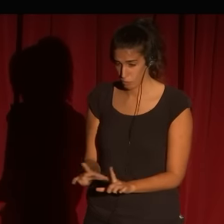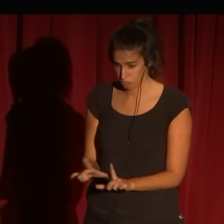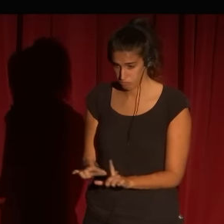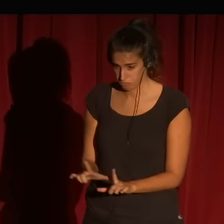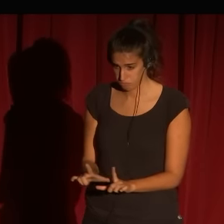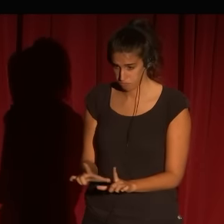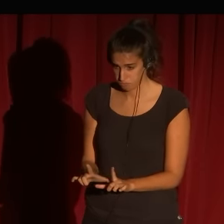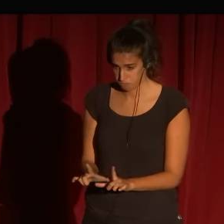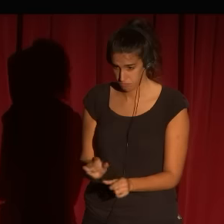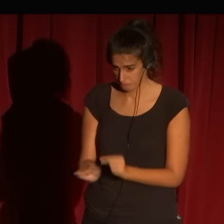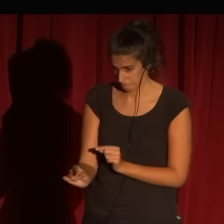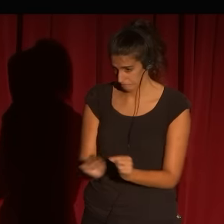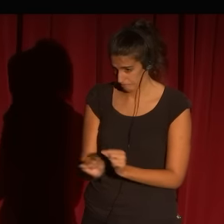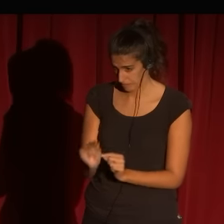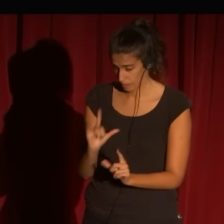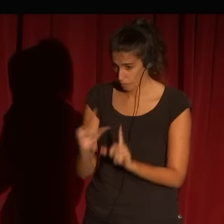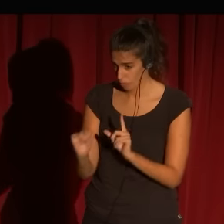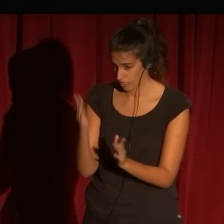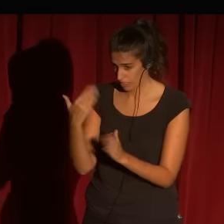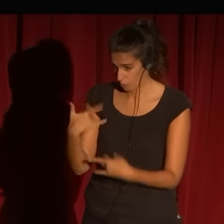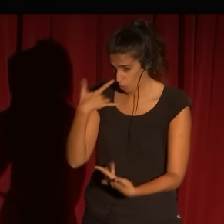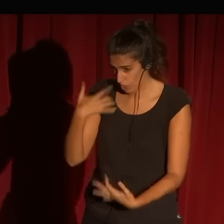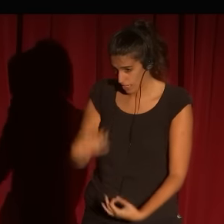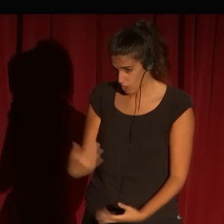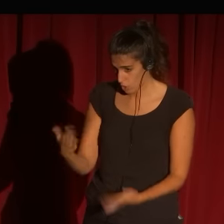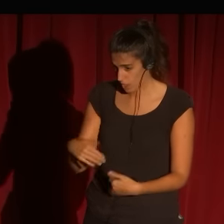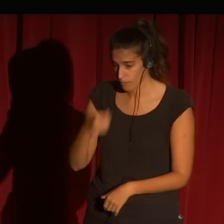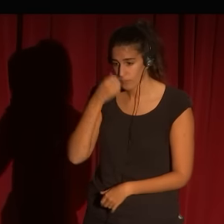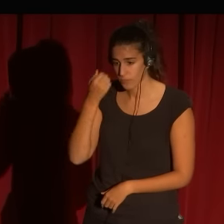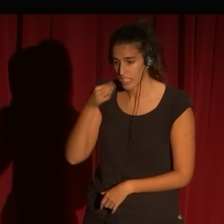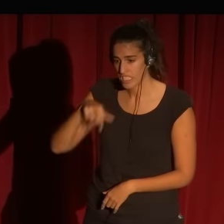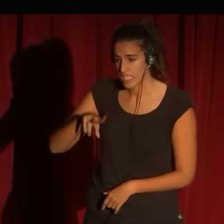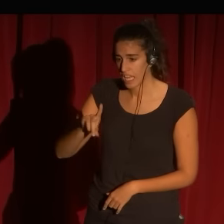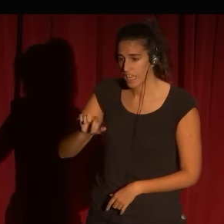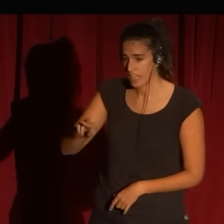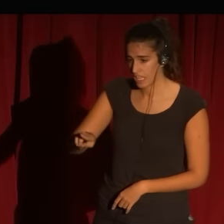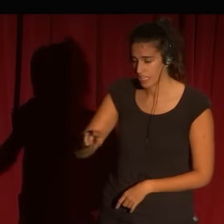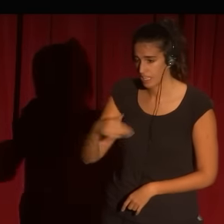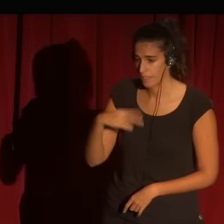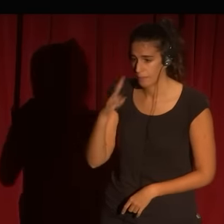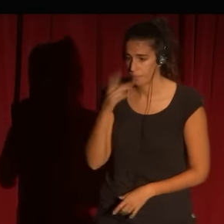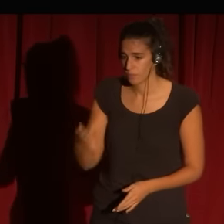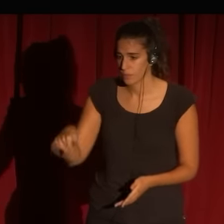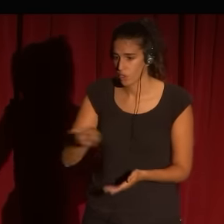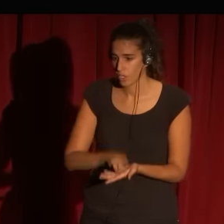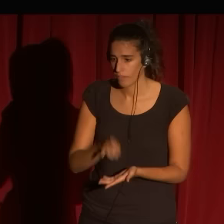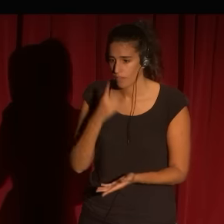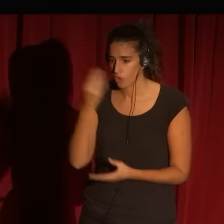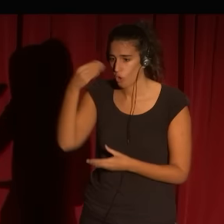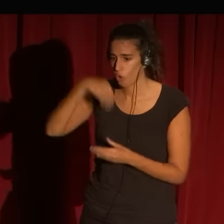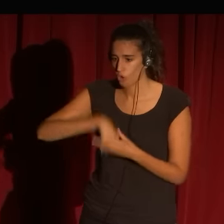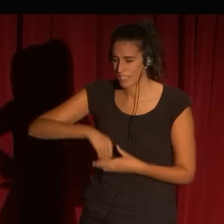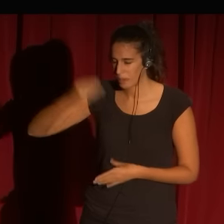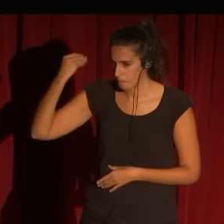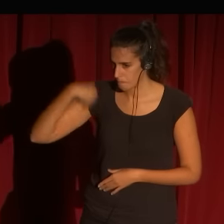la proporción aquí no es real eh es un bodegón de sniders en el que veis de nuevo es es el el contenido